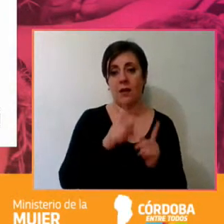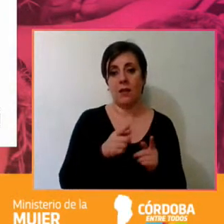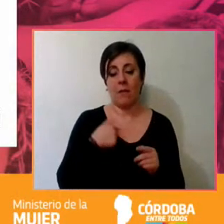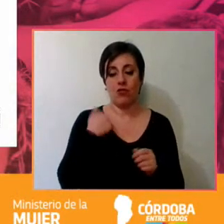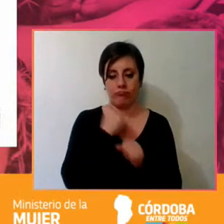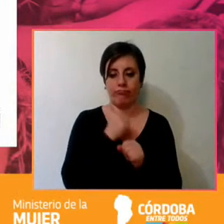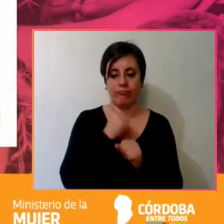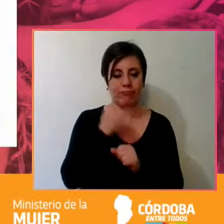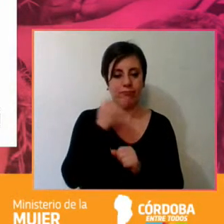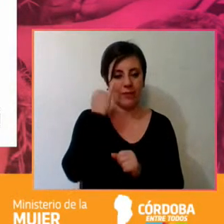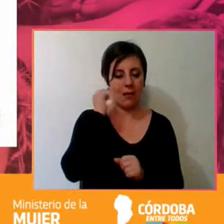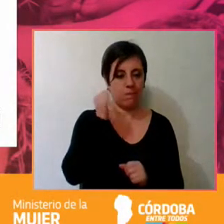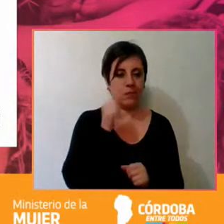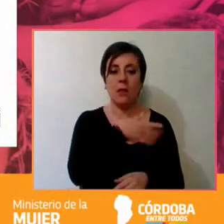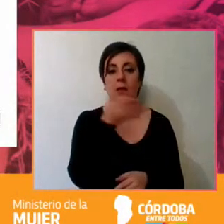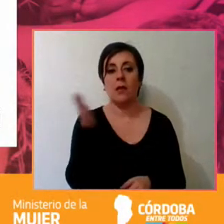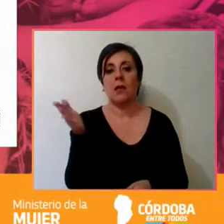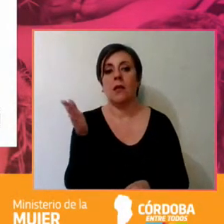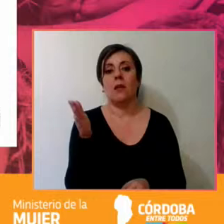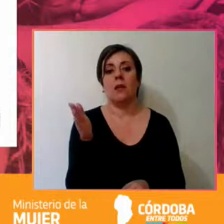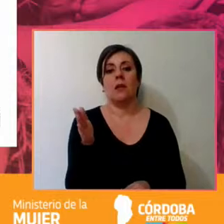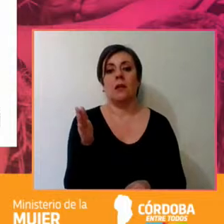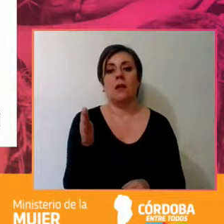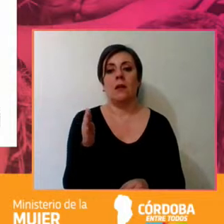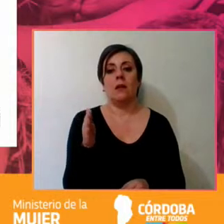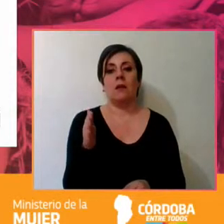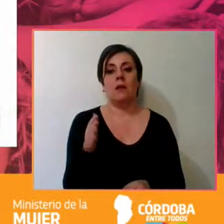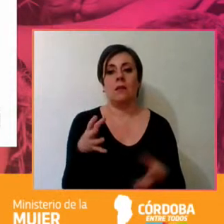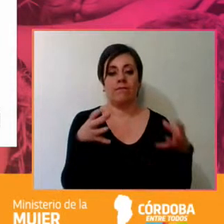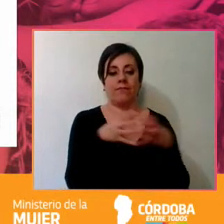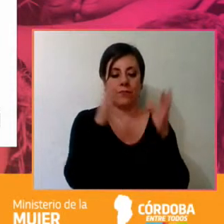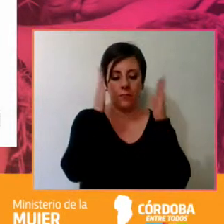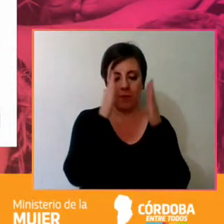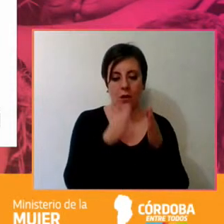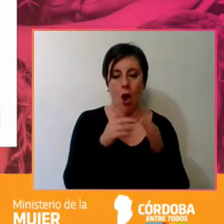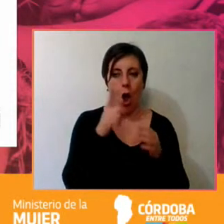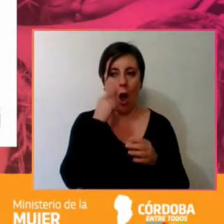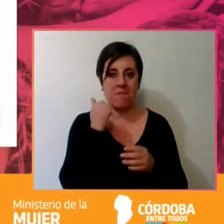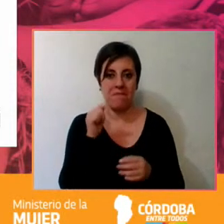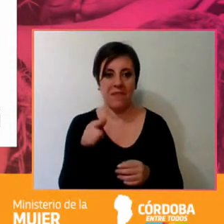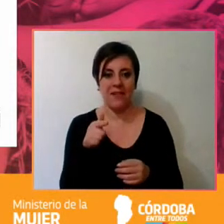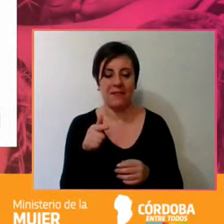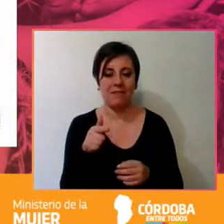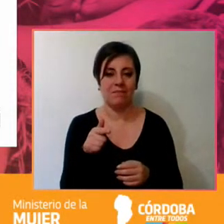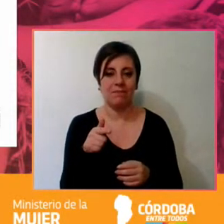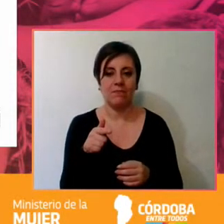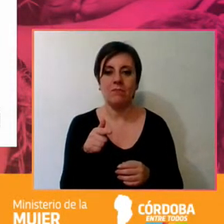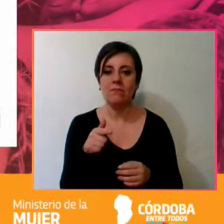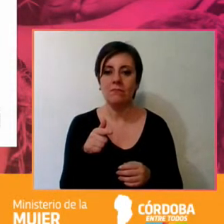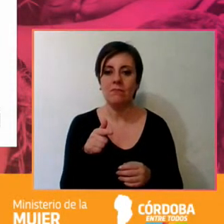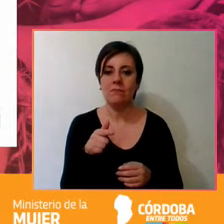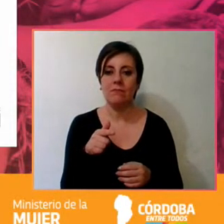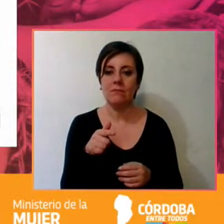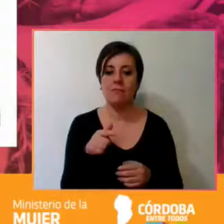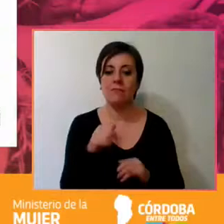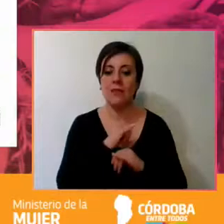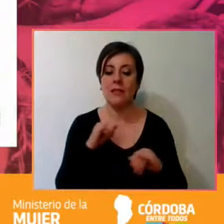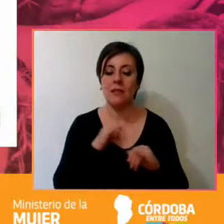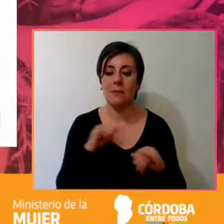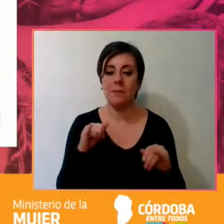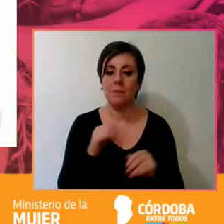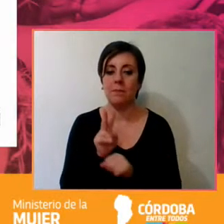trabajar, hicimos un focus group con hombres, justamente para abordar una campaña de prevención en